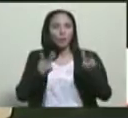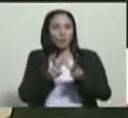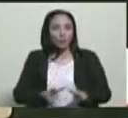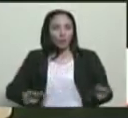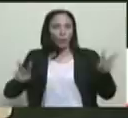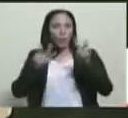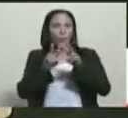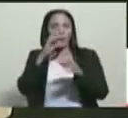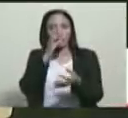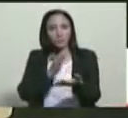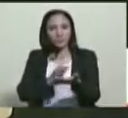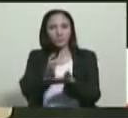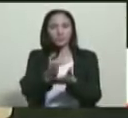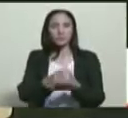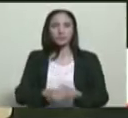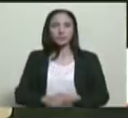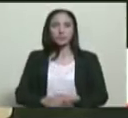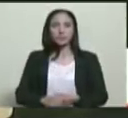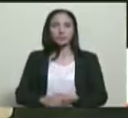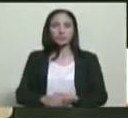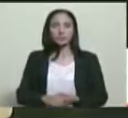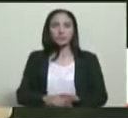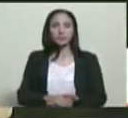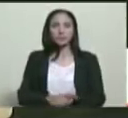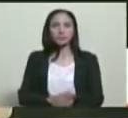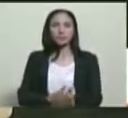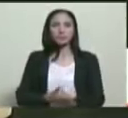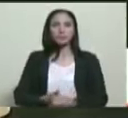la combatividad, de la lucha.